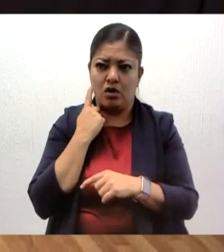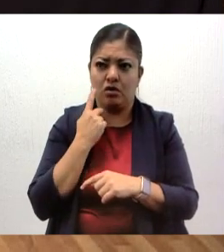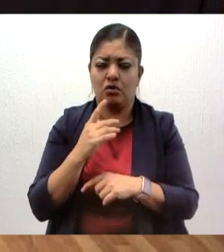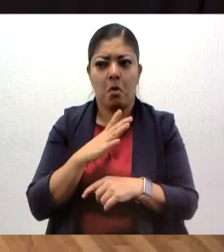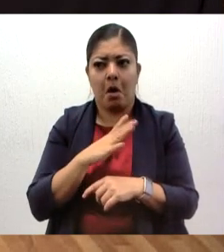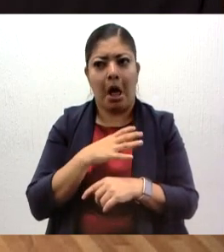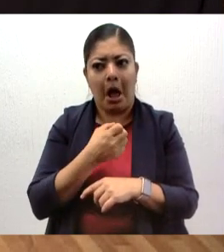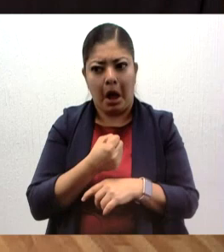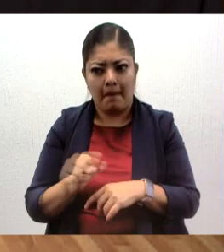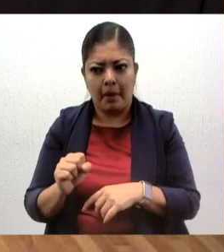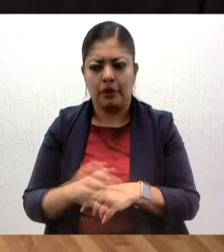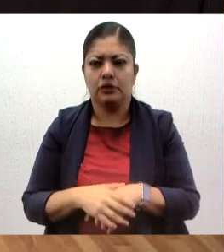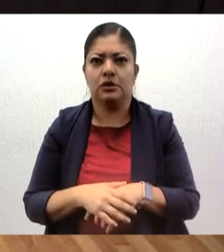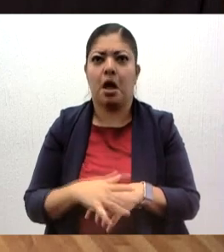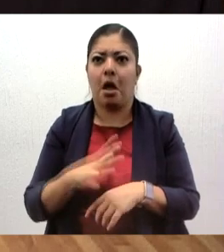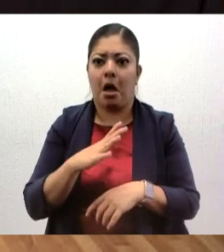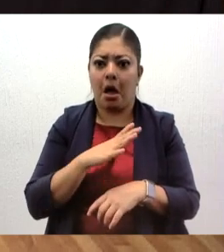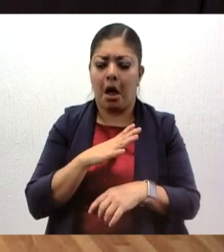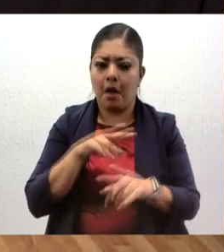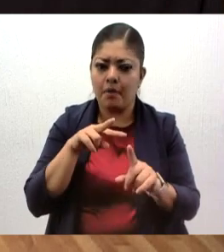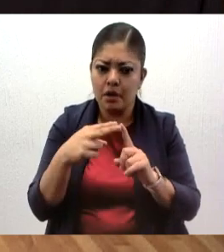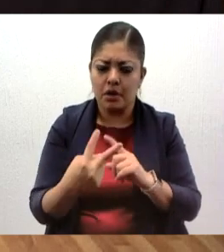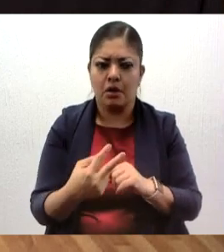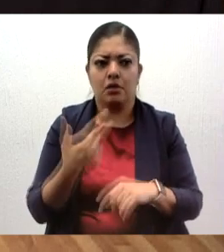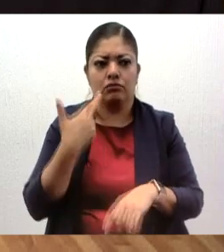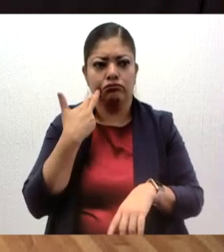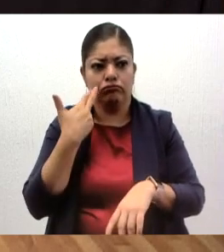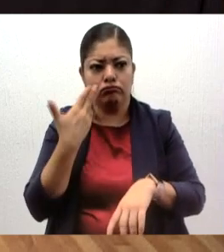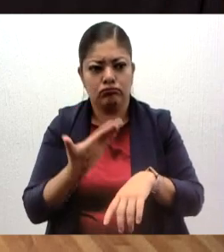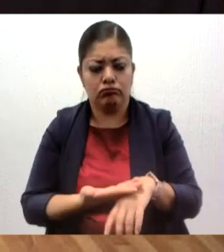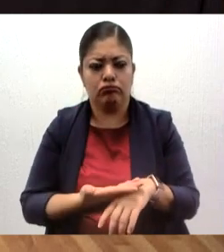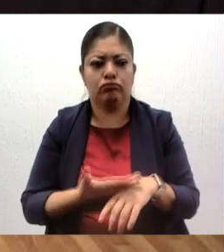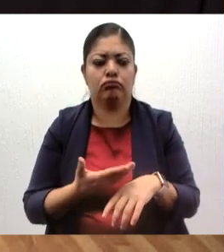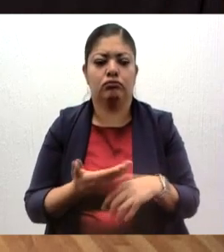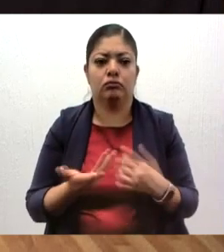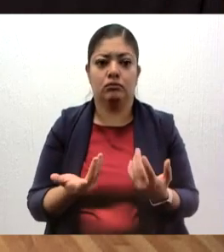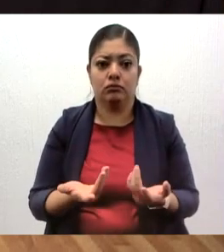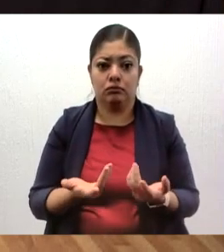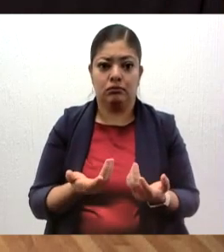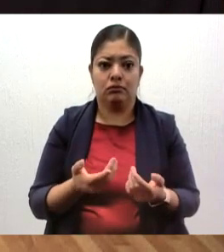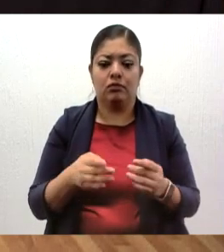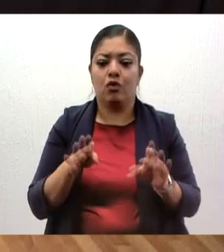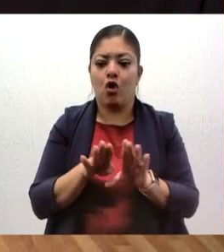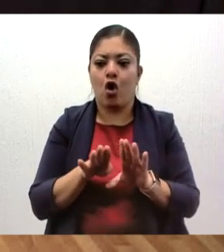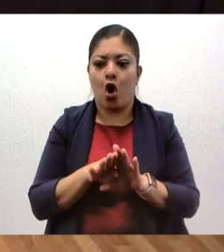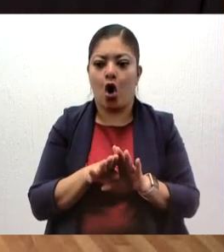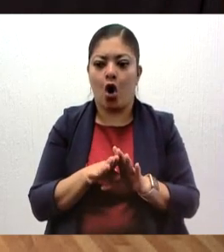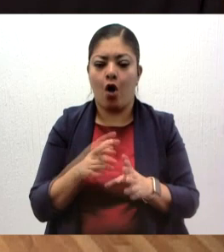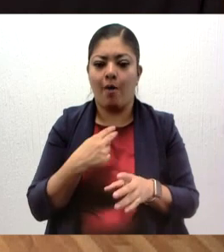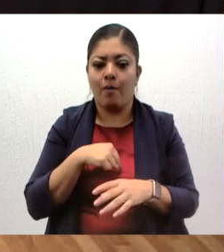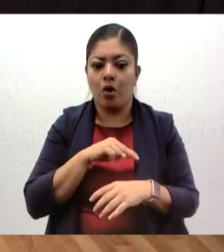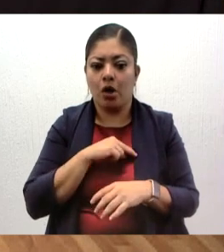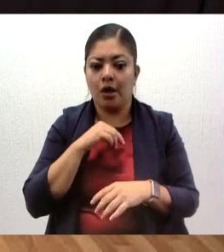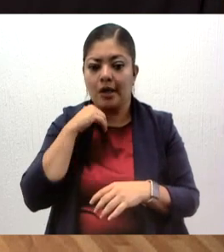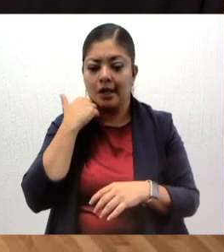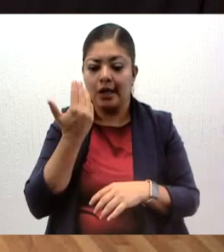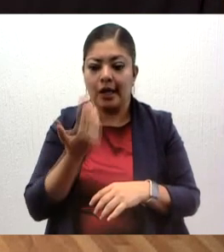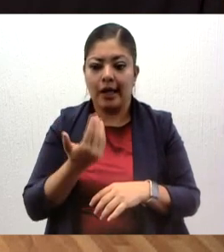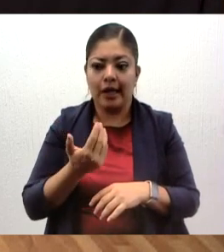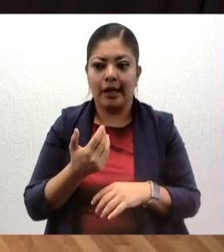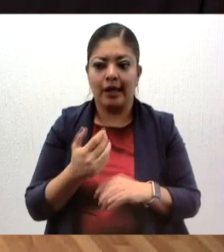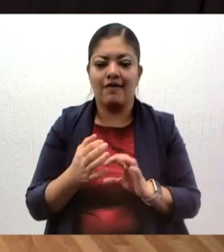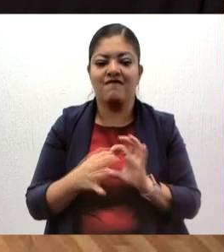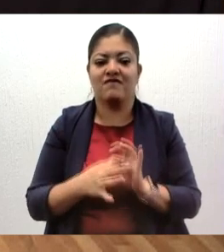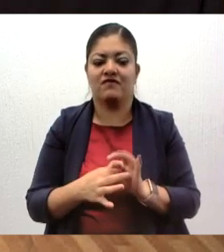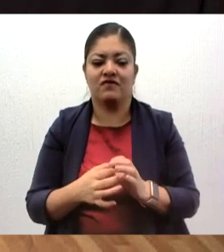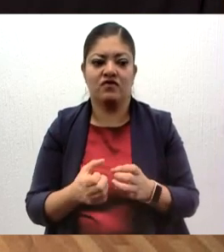talento visión y responsabilidad no es el amague el que nos identifica o nos caracteriza a